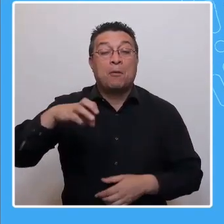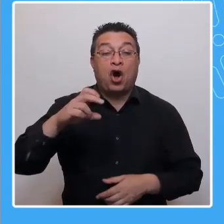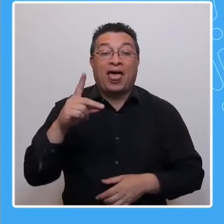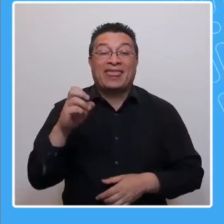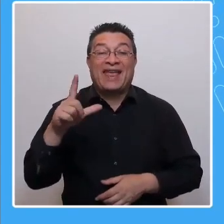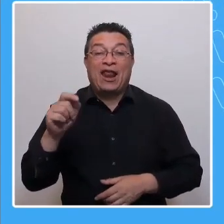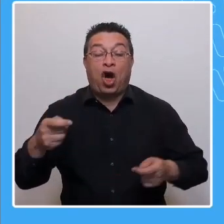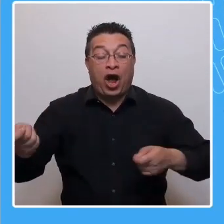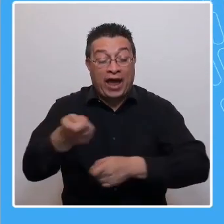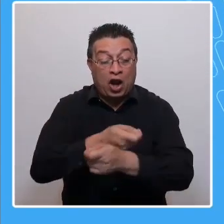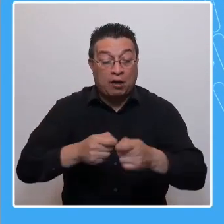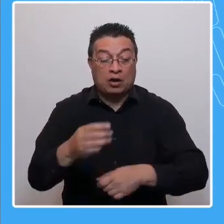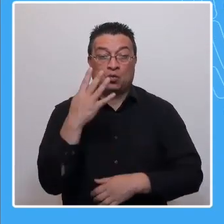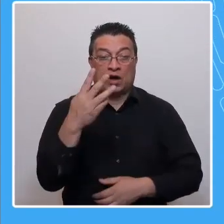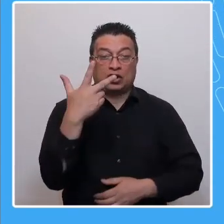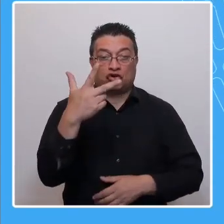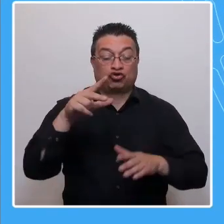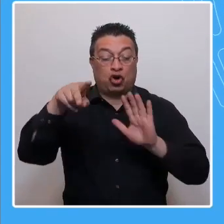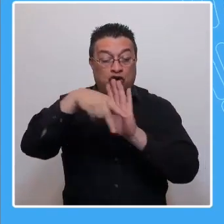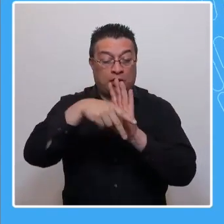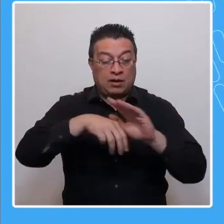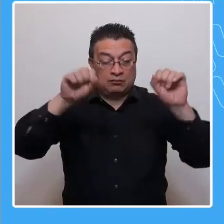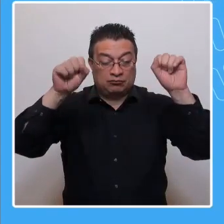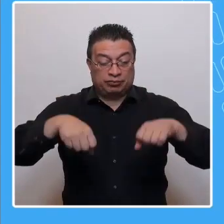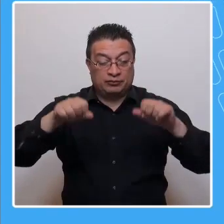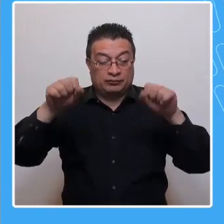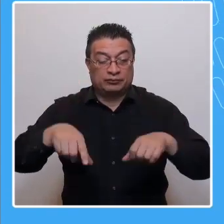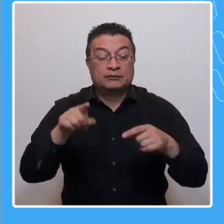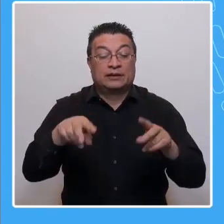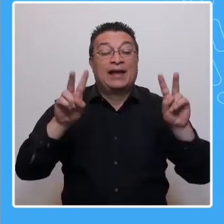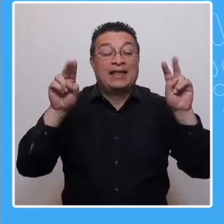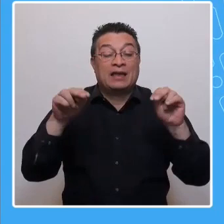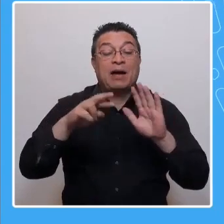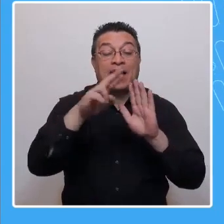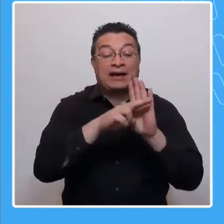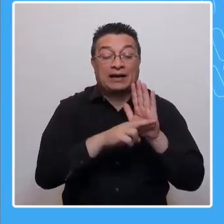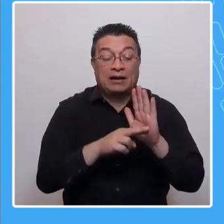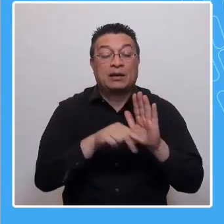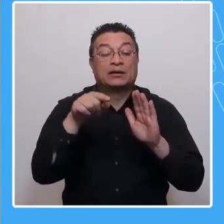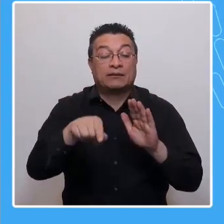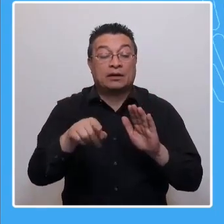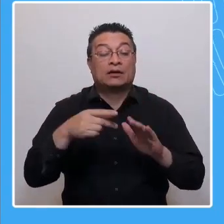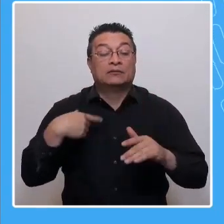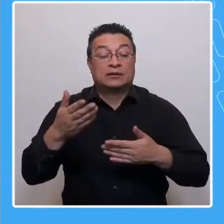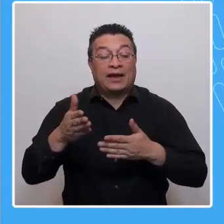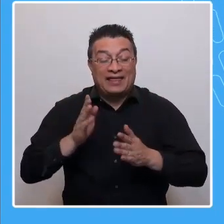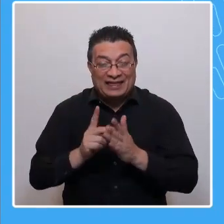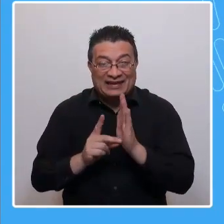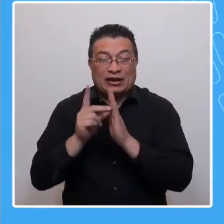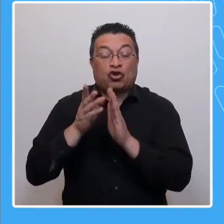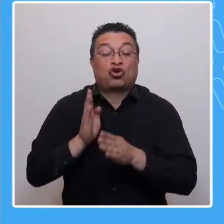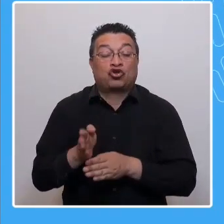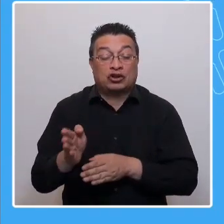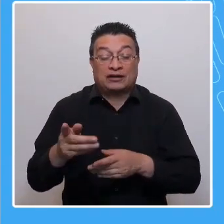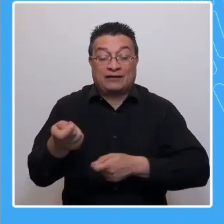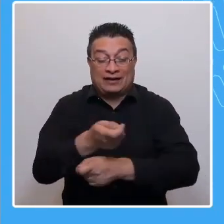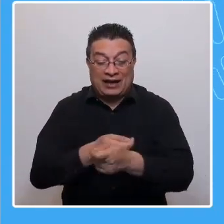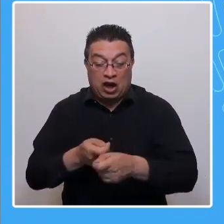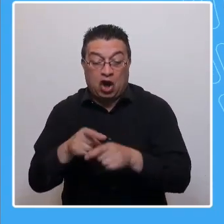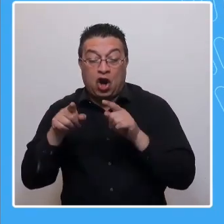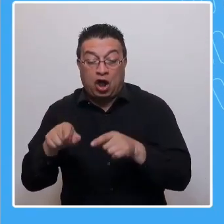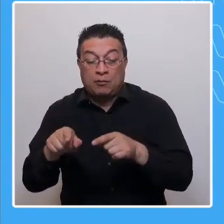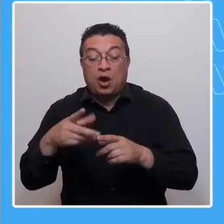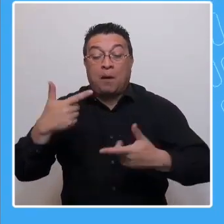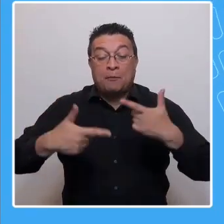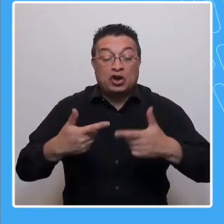aprobamos 48 normas relacionadas a la temática reglamentaria del desarrollo sostenible, buen vivir y modelo económico, la política económica